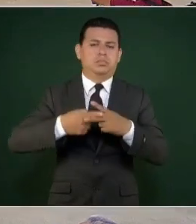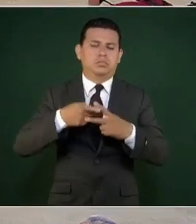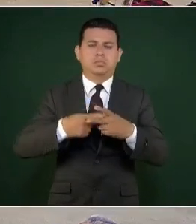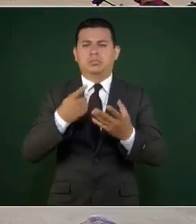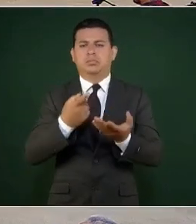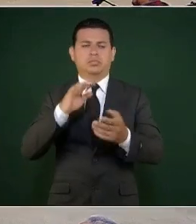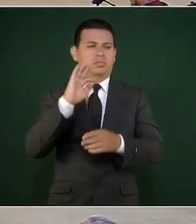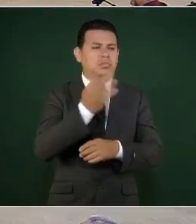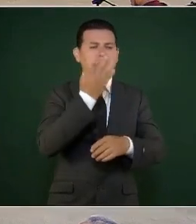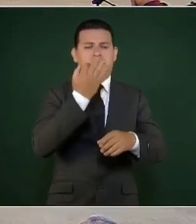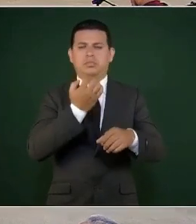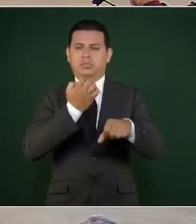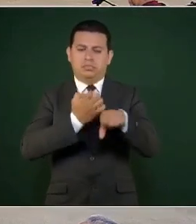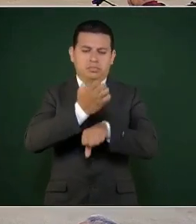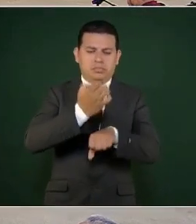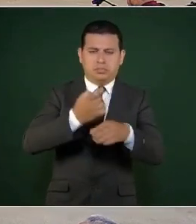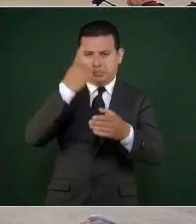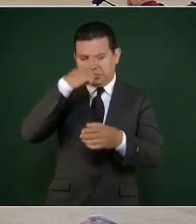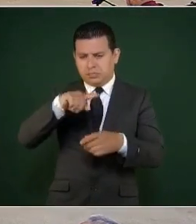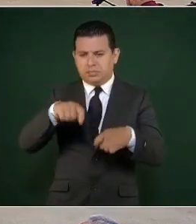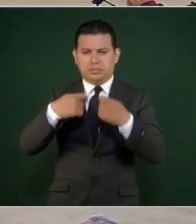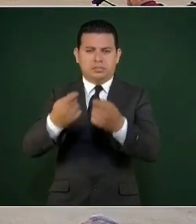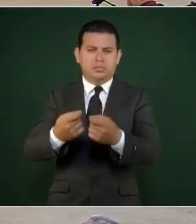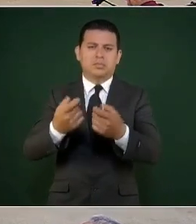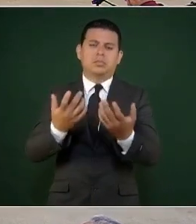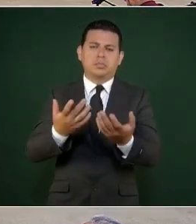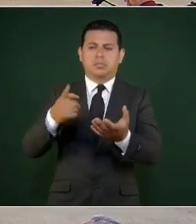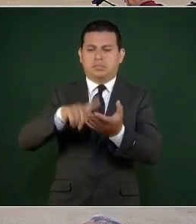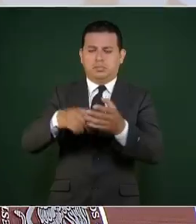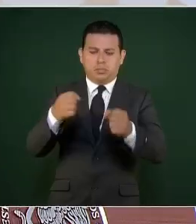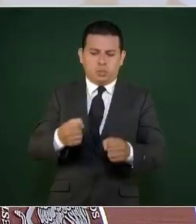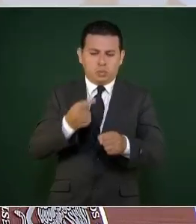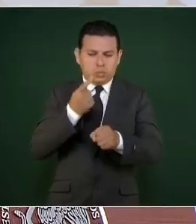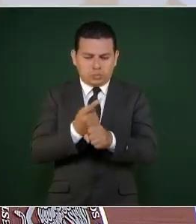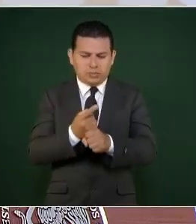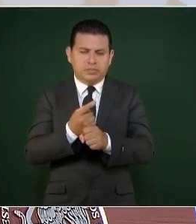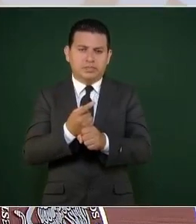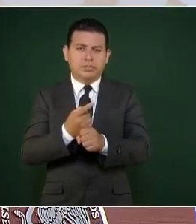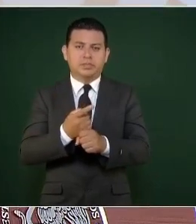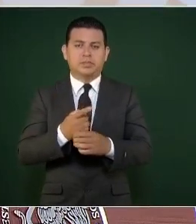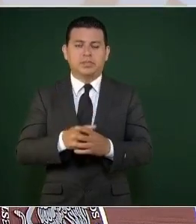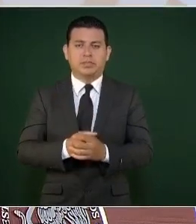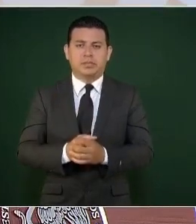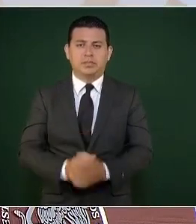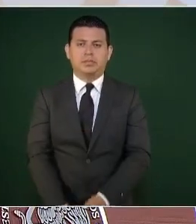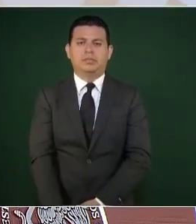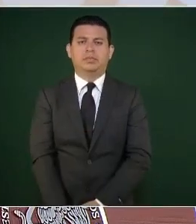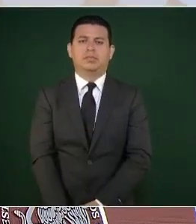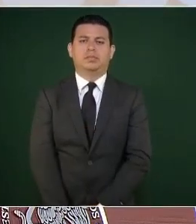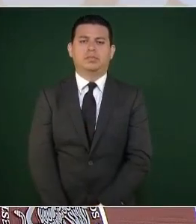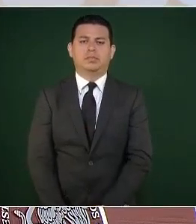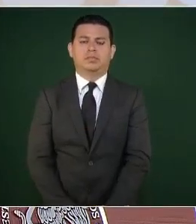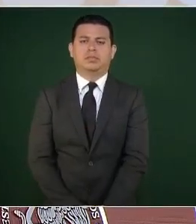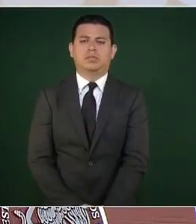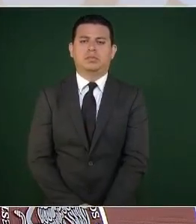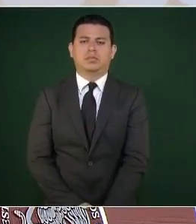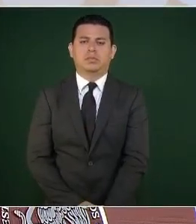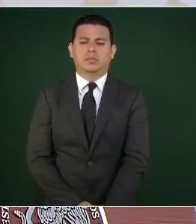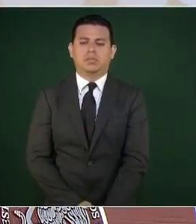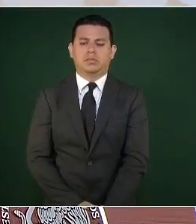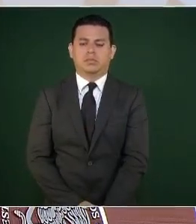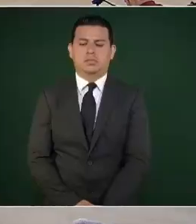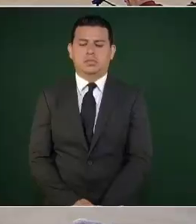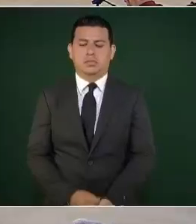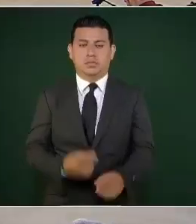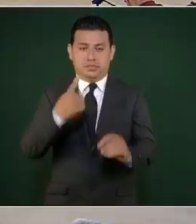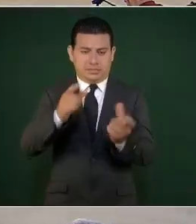federales y estatales asignados al estado en materia de seguridad pública, En lo que es el Fondo de Aportaciones para la Seguridad